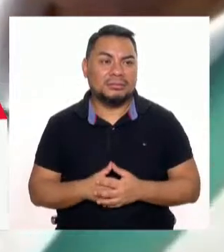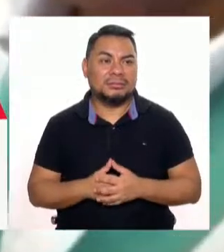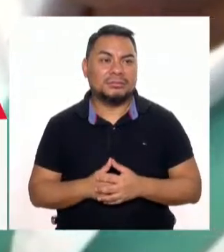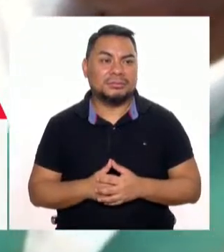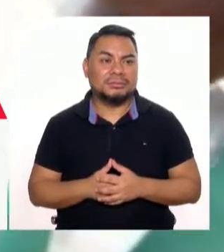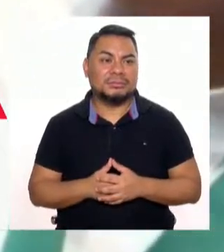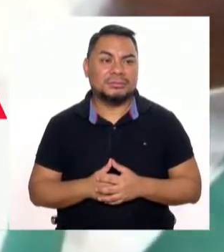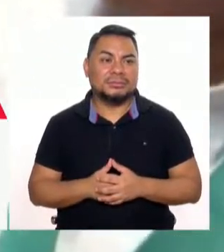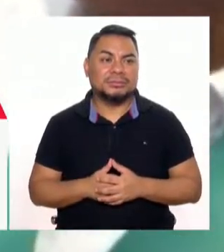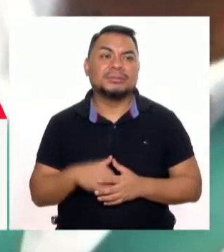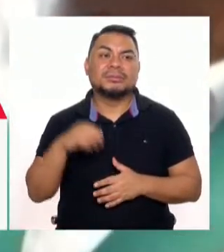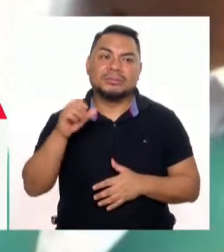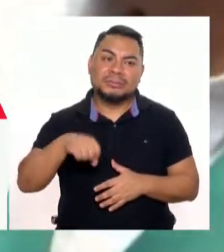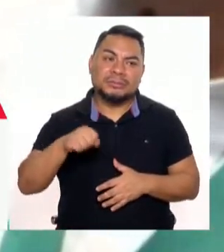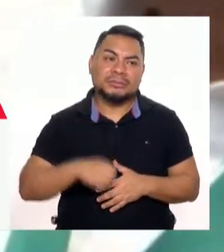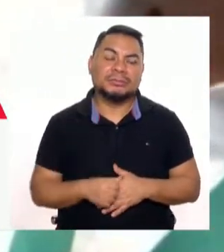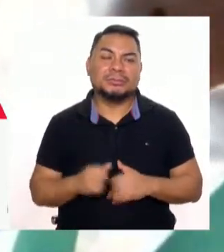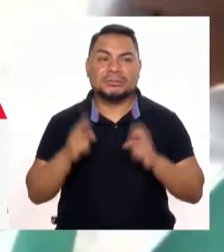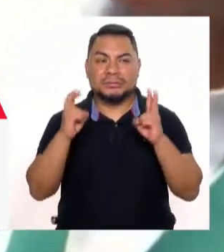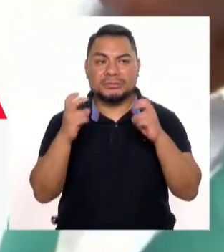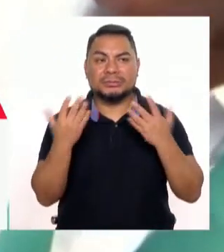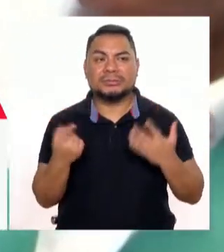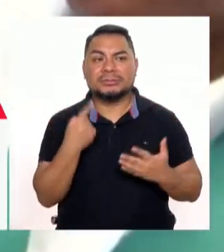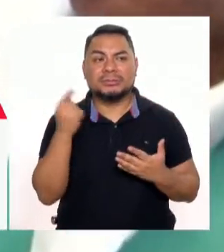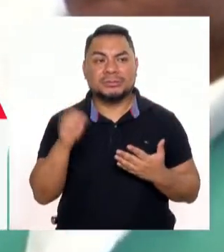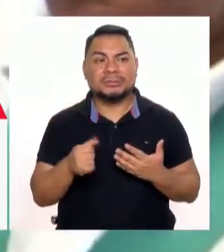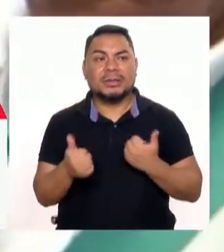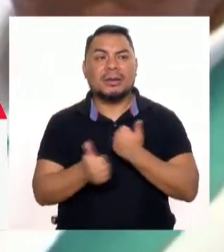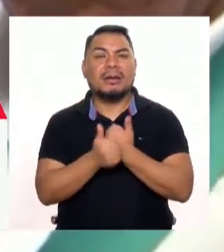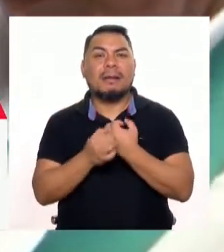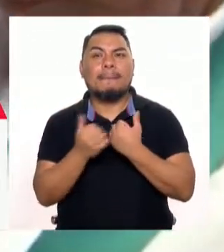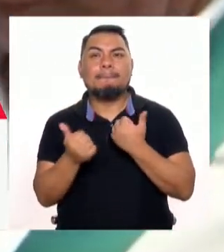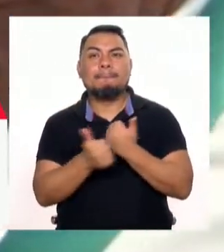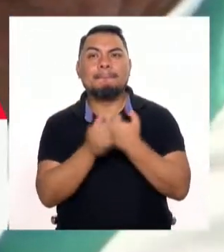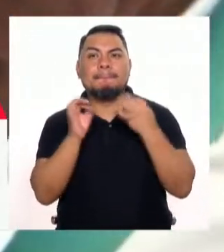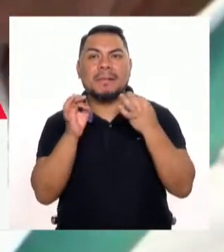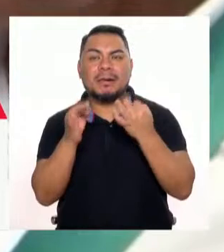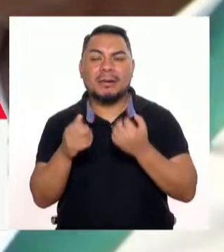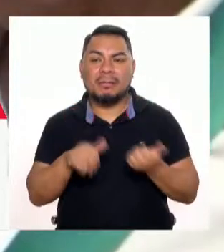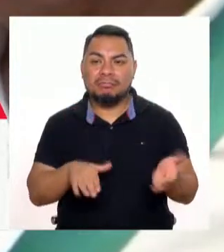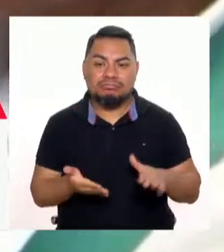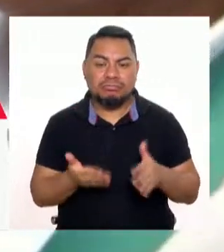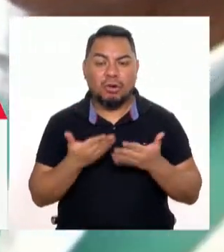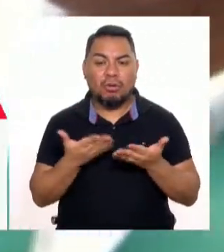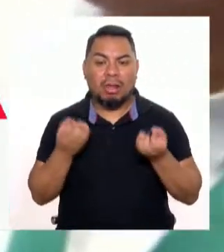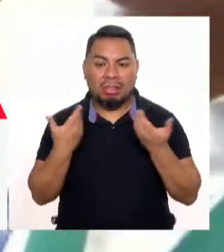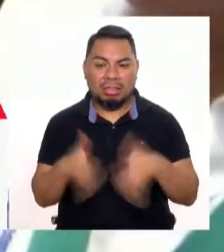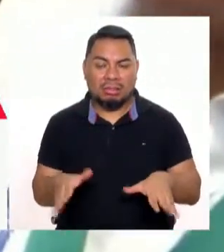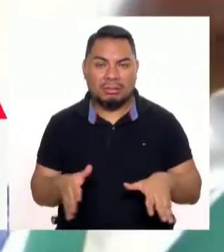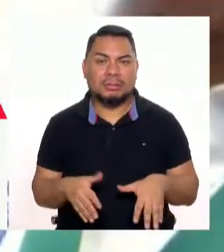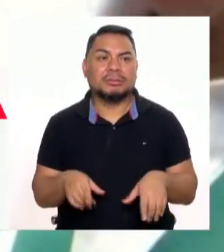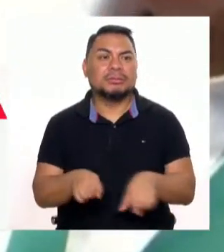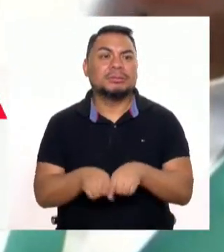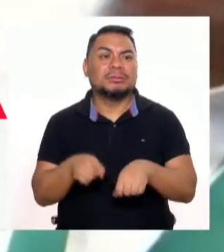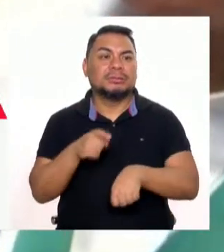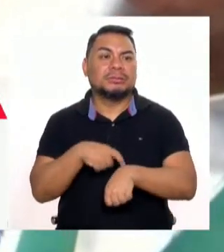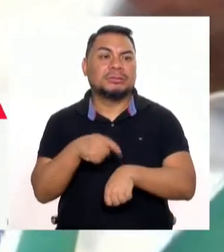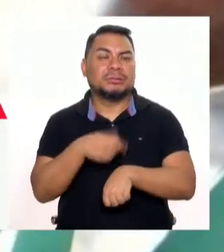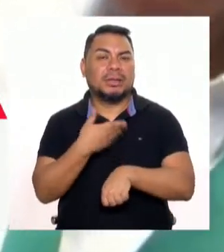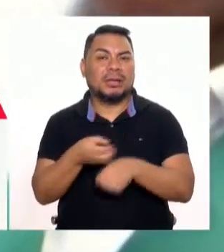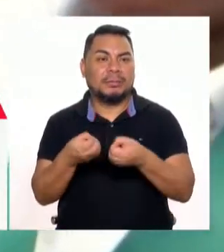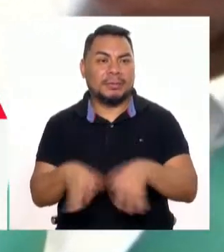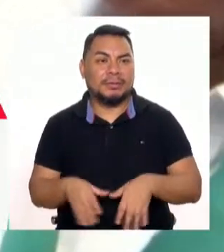con embarcaciones rústicas claro el tema era que no solamente era la inseguridad donde perdían vidas y sus productos siendo el tiempo perdido